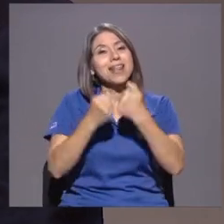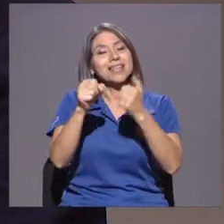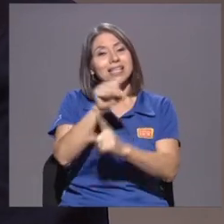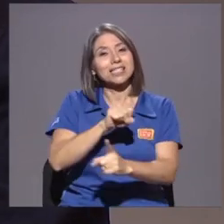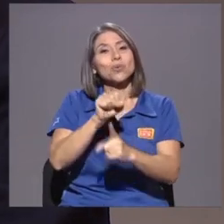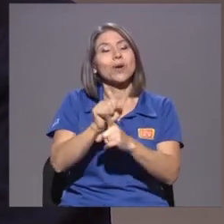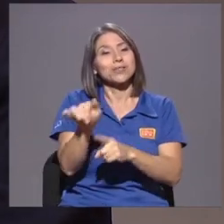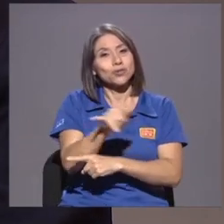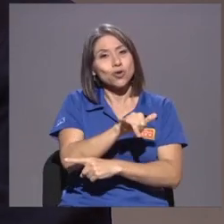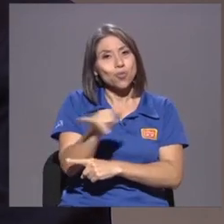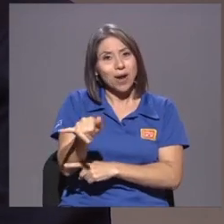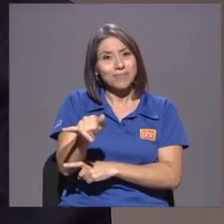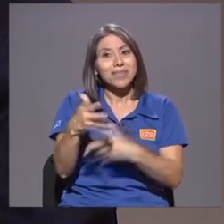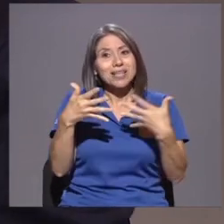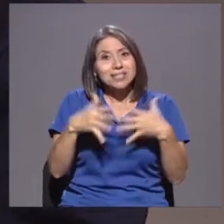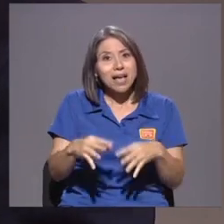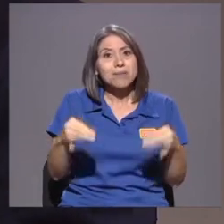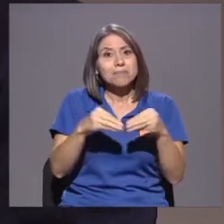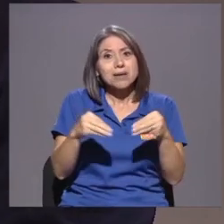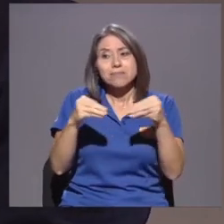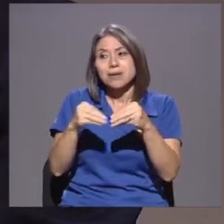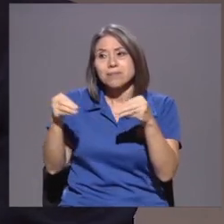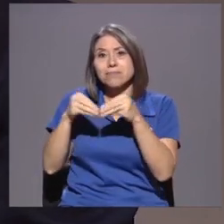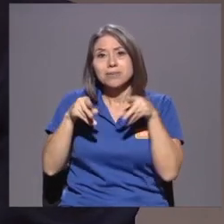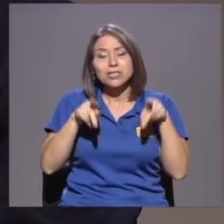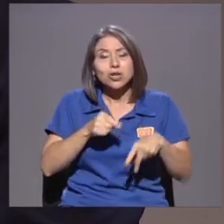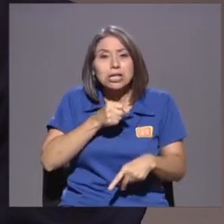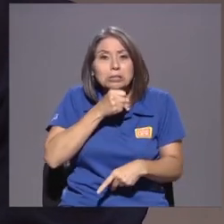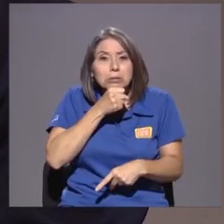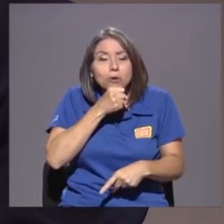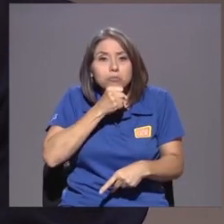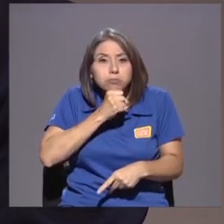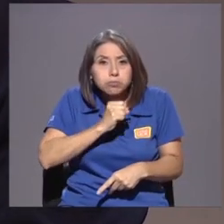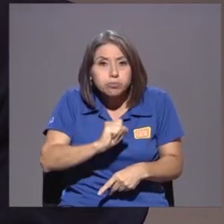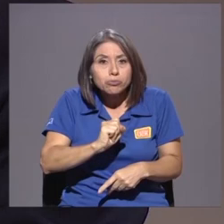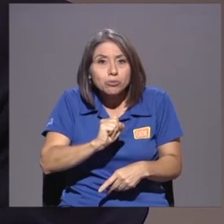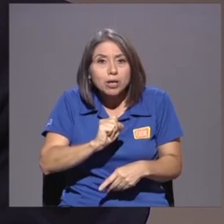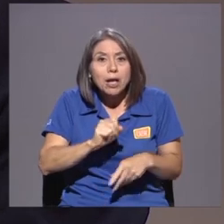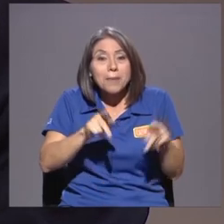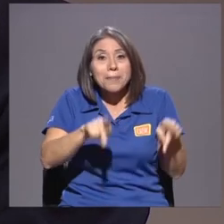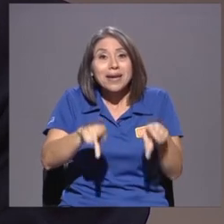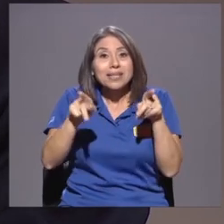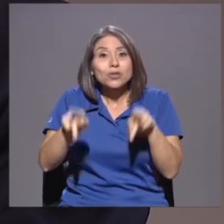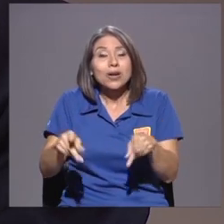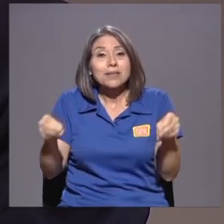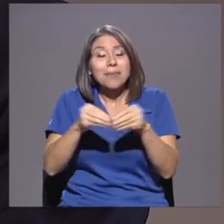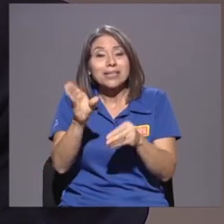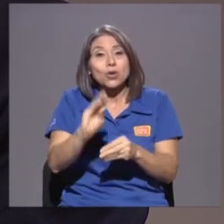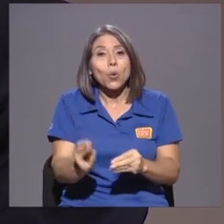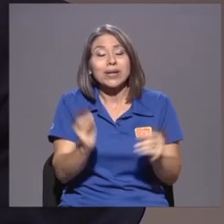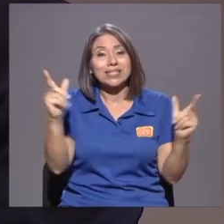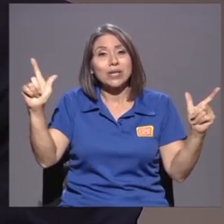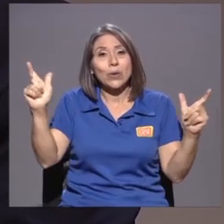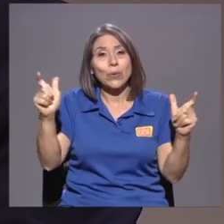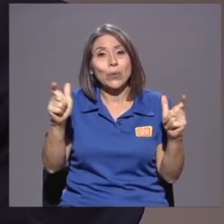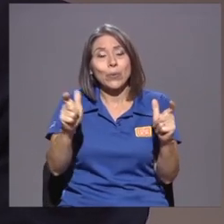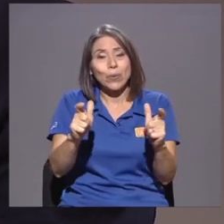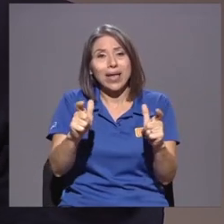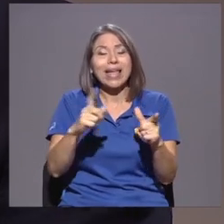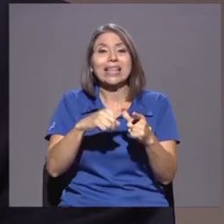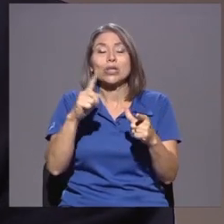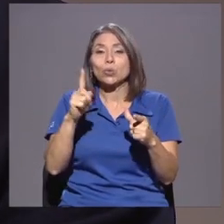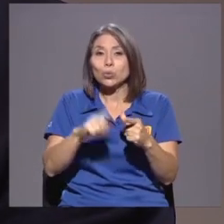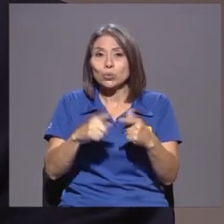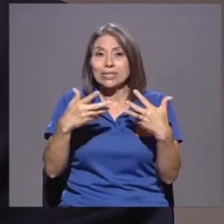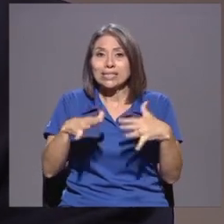crecientemente envejeciendo con que una reducción de la población económicamente activa y por ende un peso